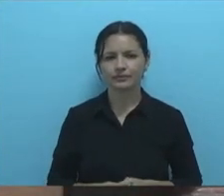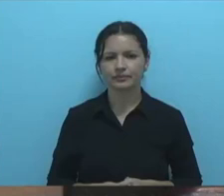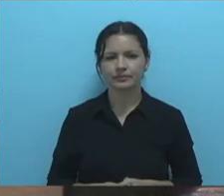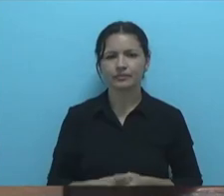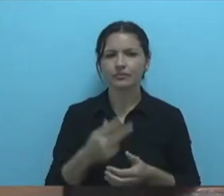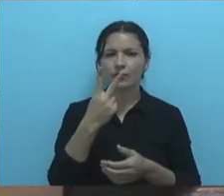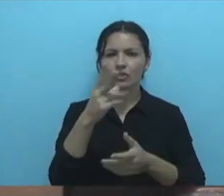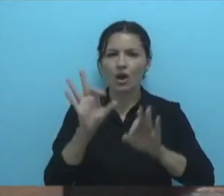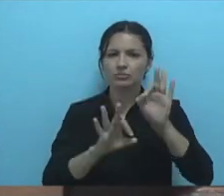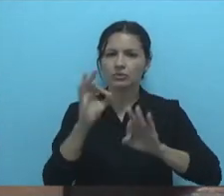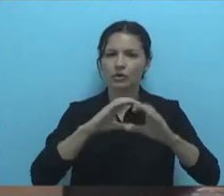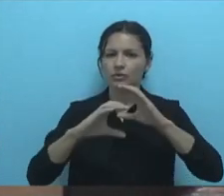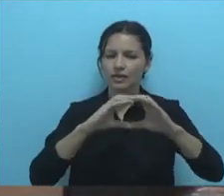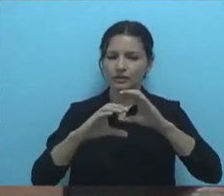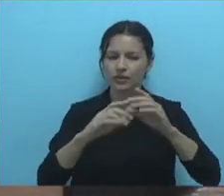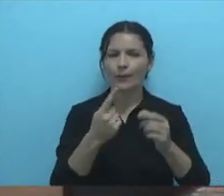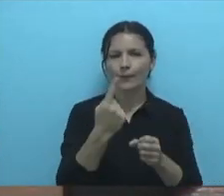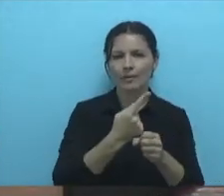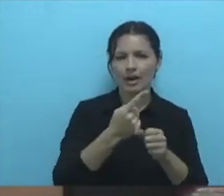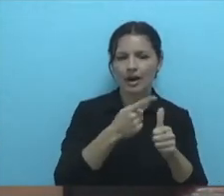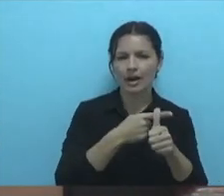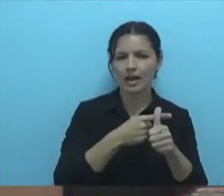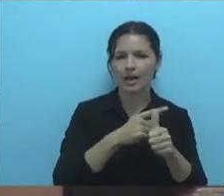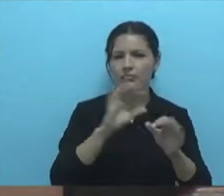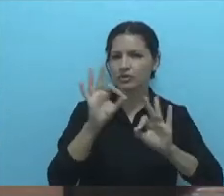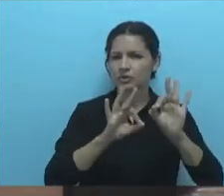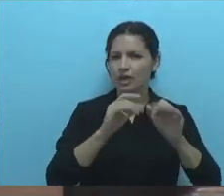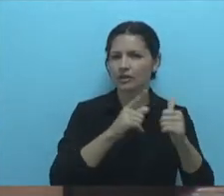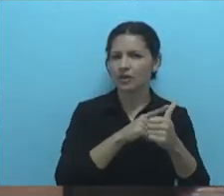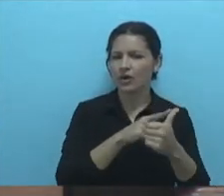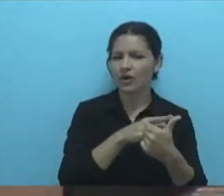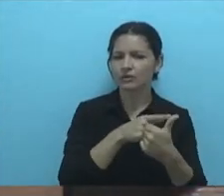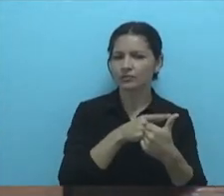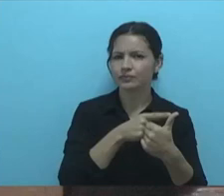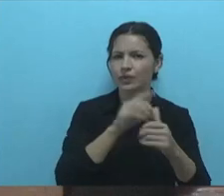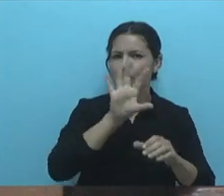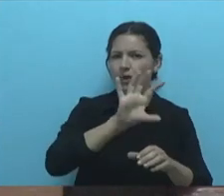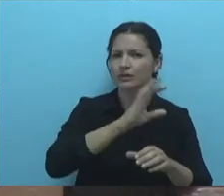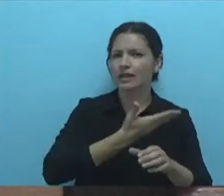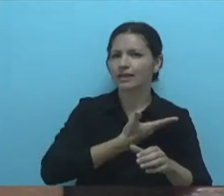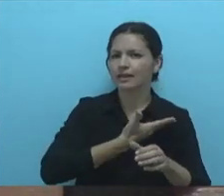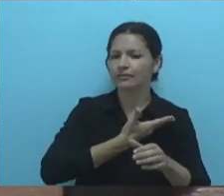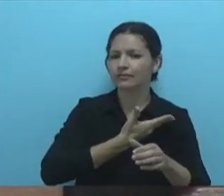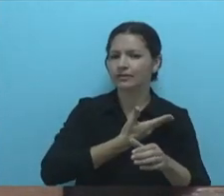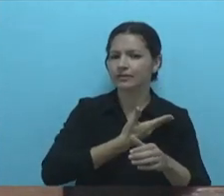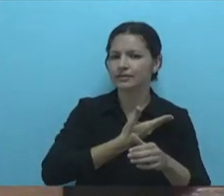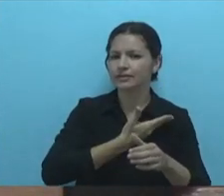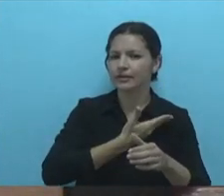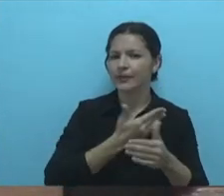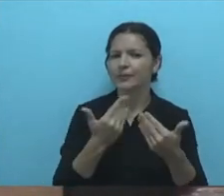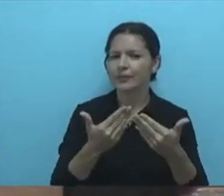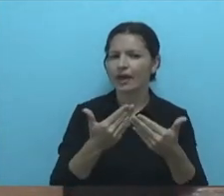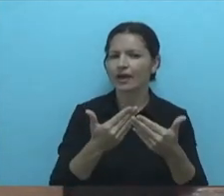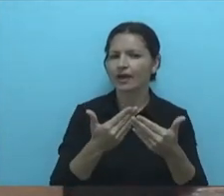dos proyectos de comunicación uno que tiene que ver con la que la provincia pueda tomar medidas necesarias para